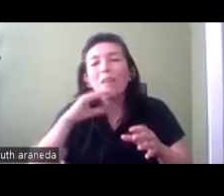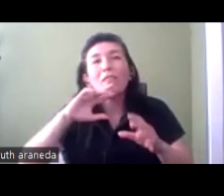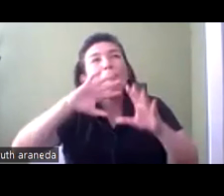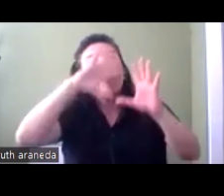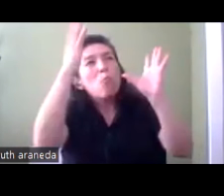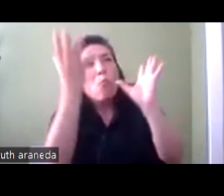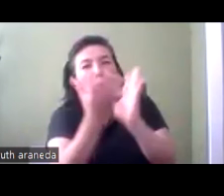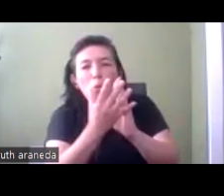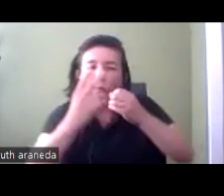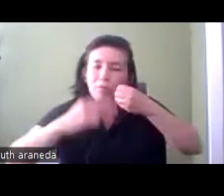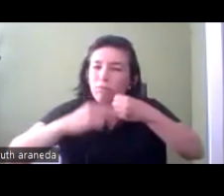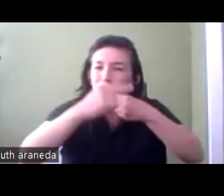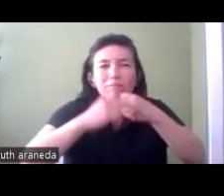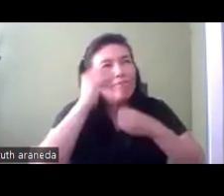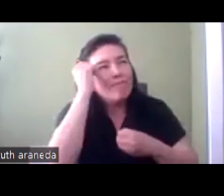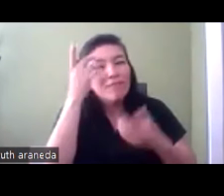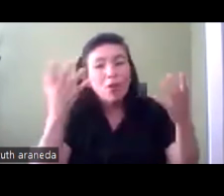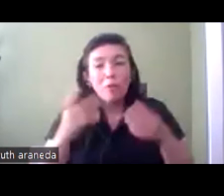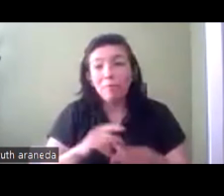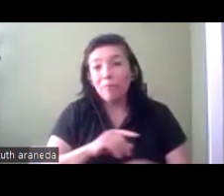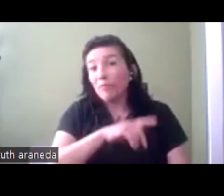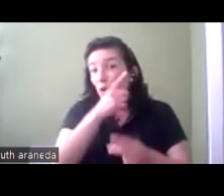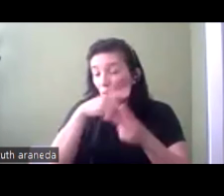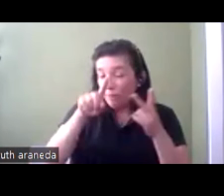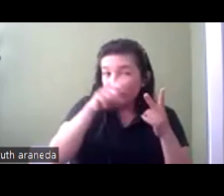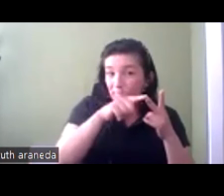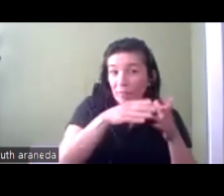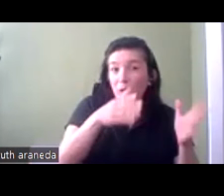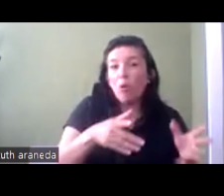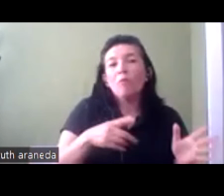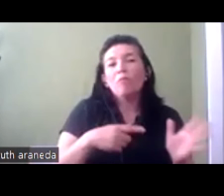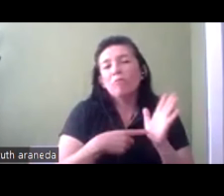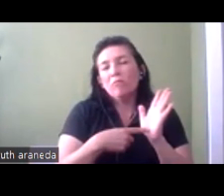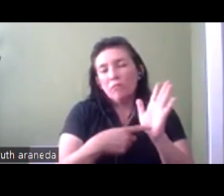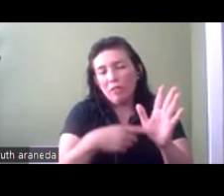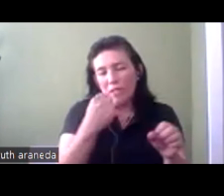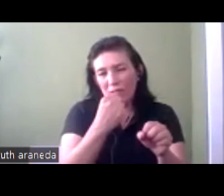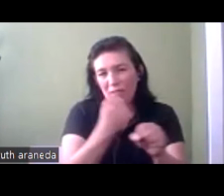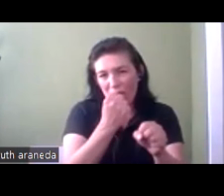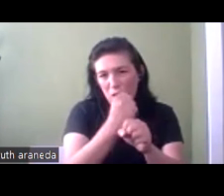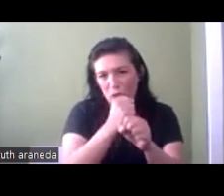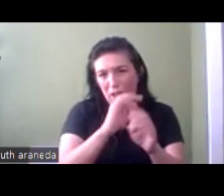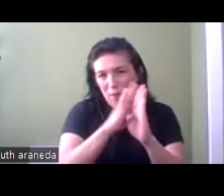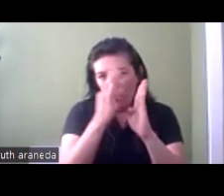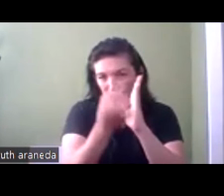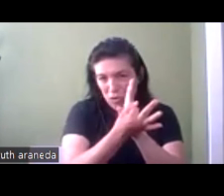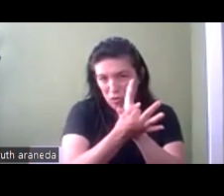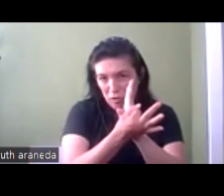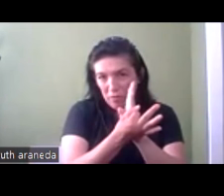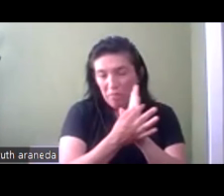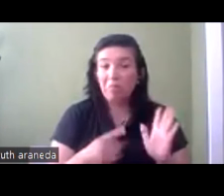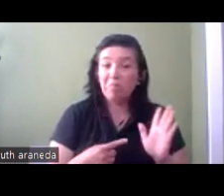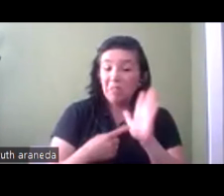cosmovisión diaguita. Una segunda parte está enfocada en mostrar lo que hacemos nosotros como Fundación Raíces Patrimoniales, presentando un poco